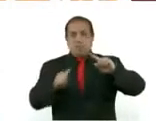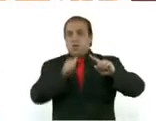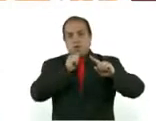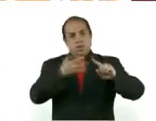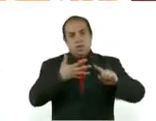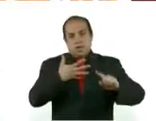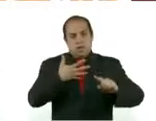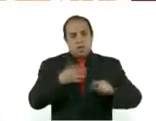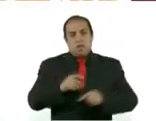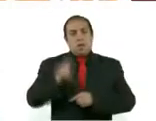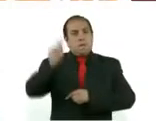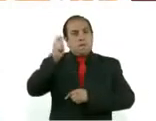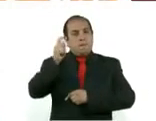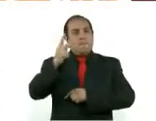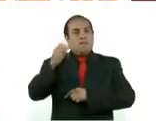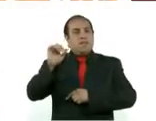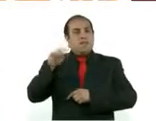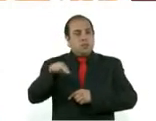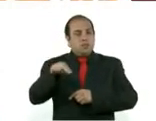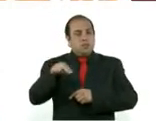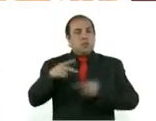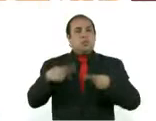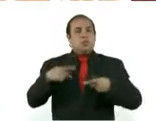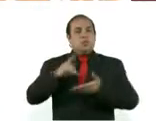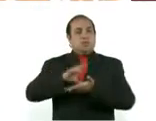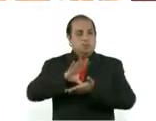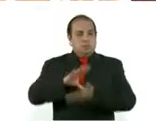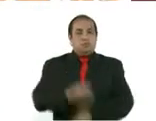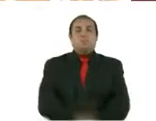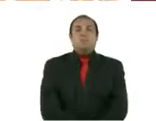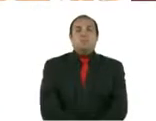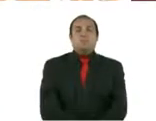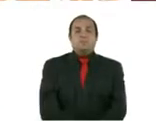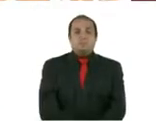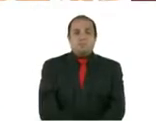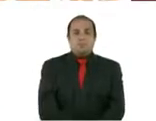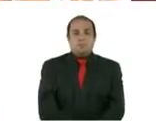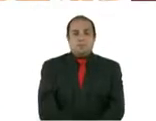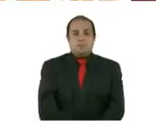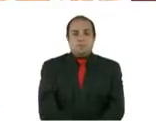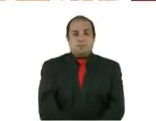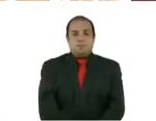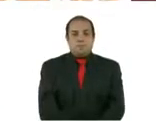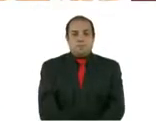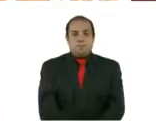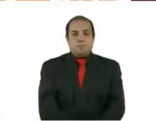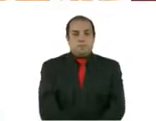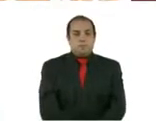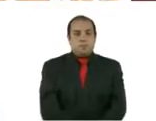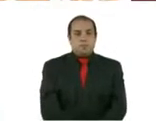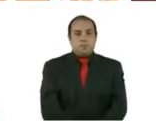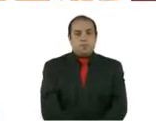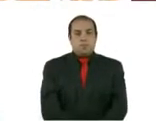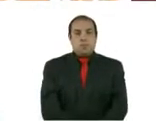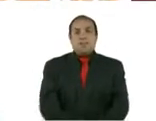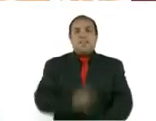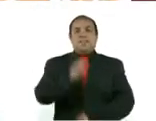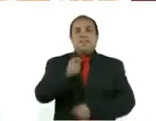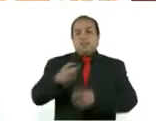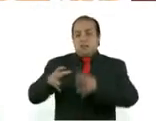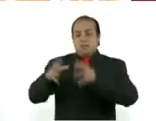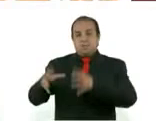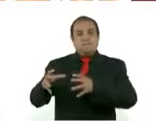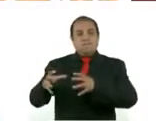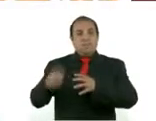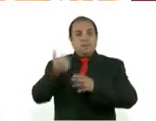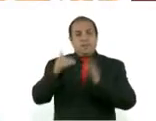una pensión, de personas con discapacidad, perdón. Entonces, este universo pues, es de las 32 entidades. El